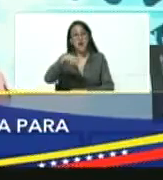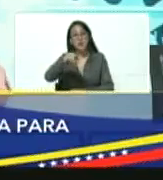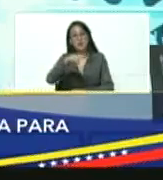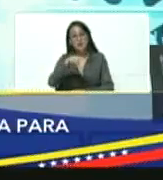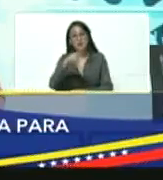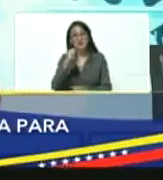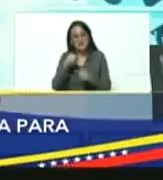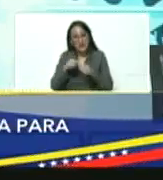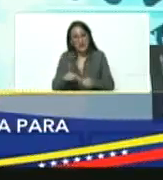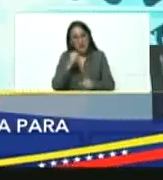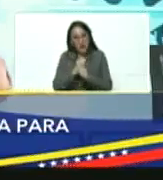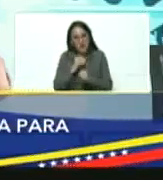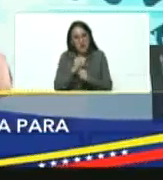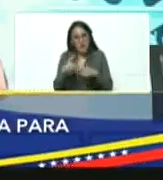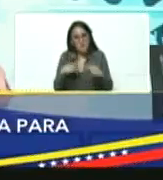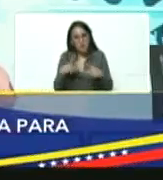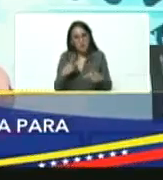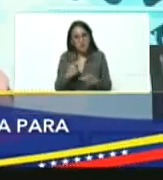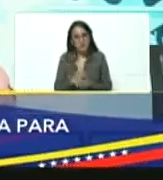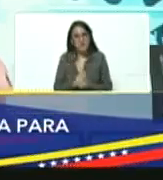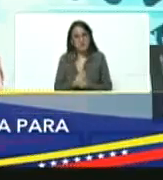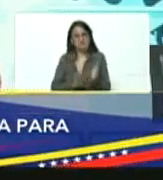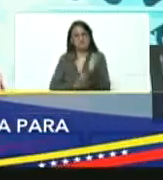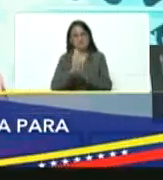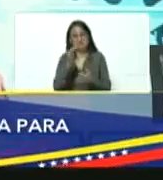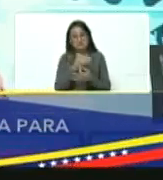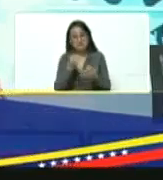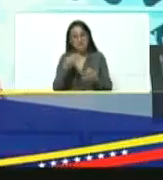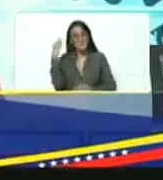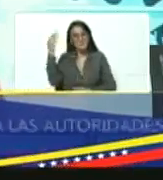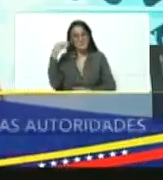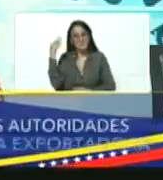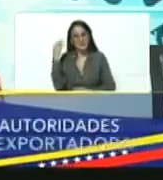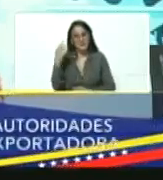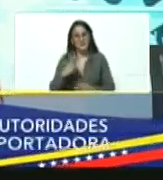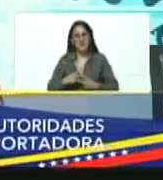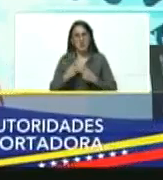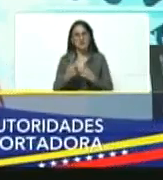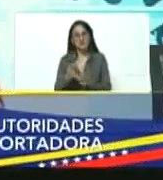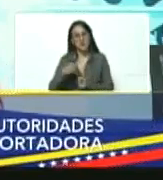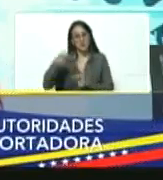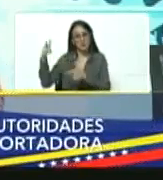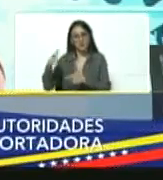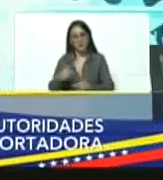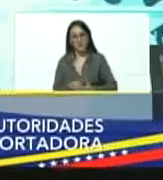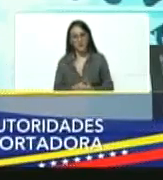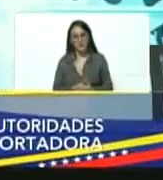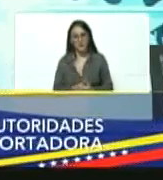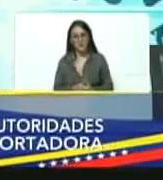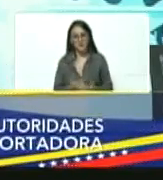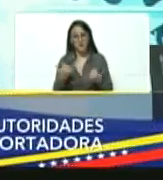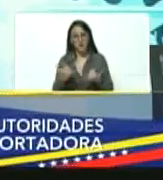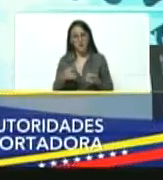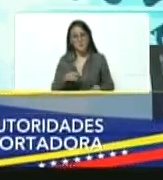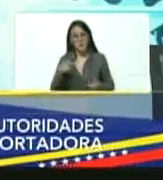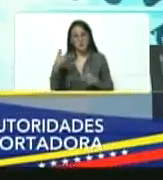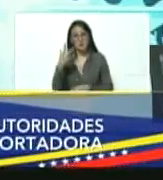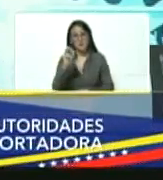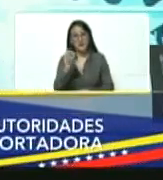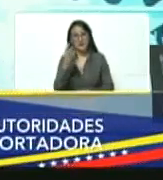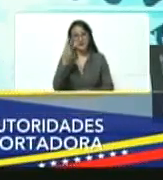a trabajar y a producir y han tenido un gran éxito, pensemos en la vocación exportadora. Hoy exportaremos el 20,